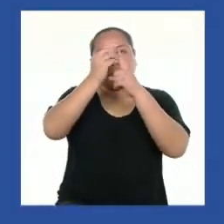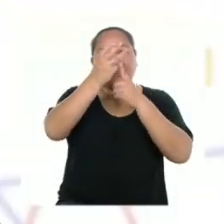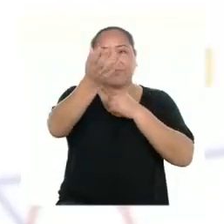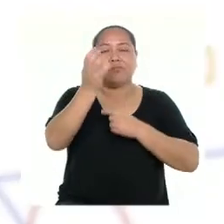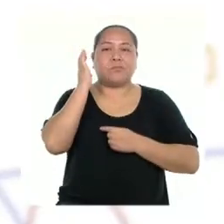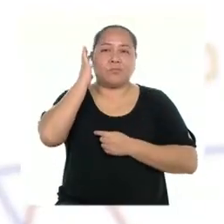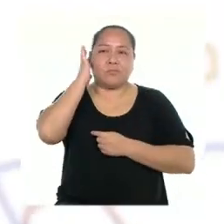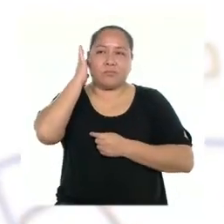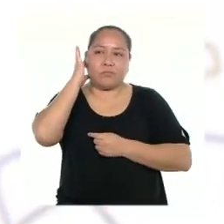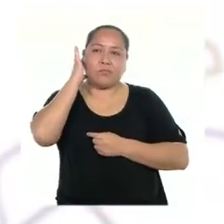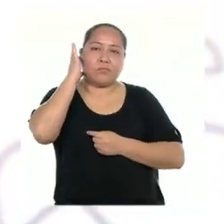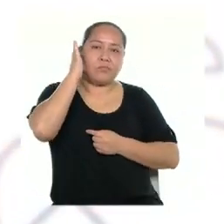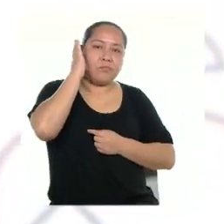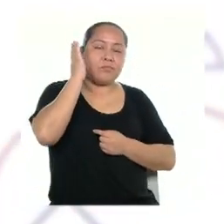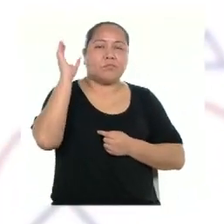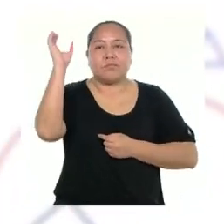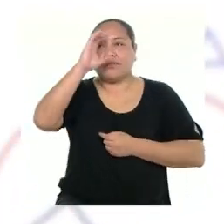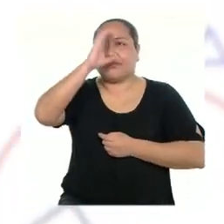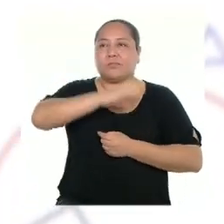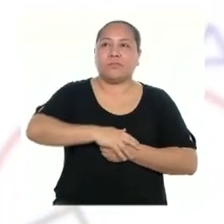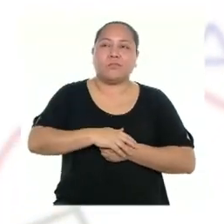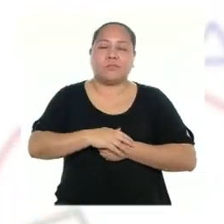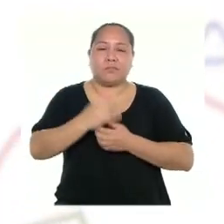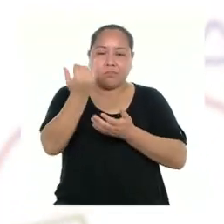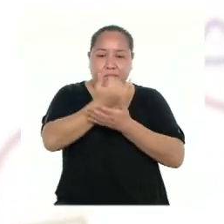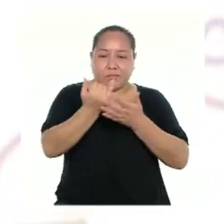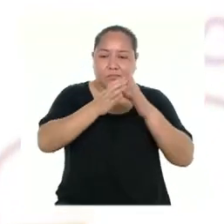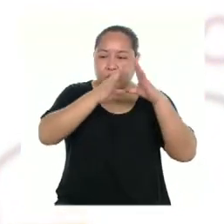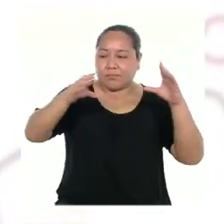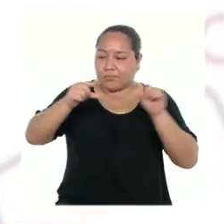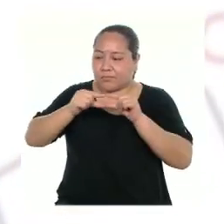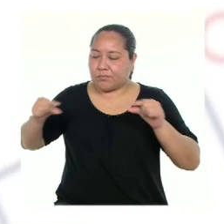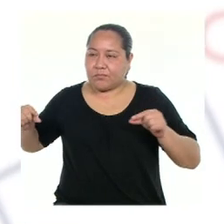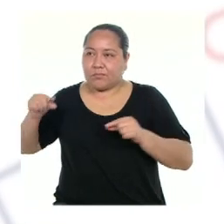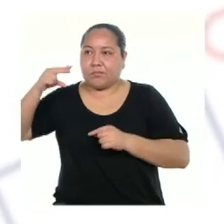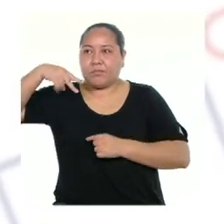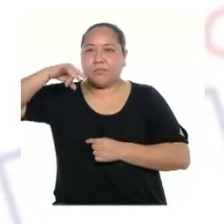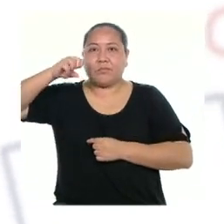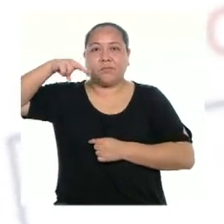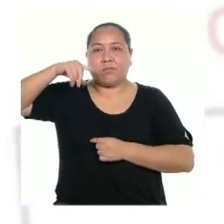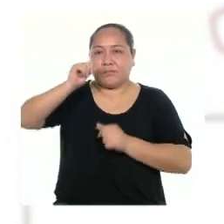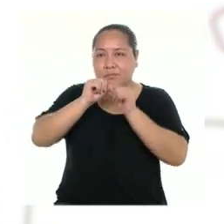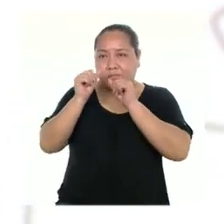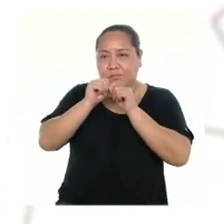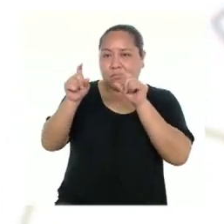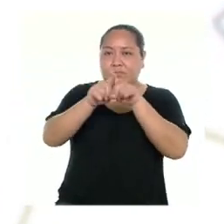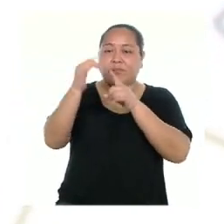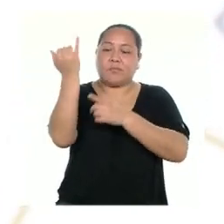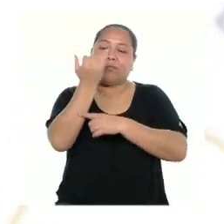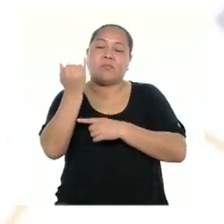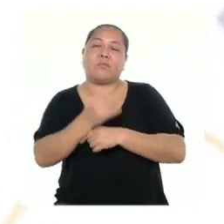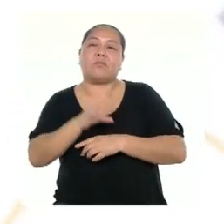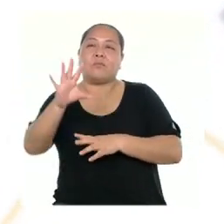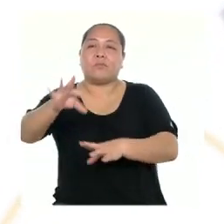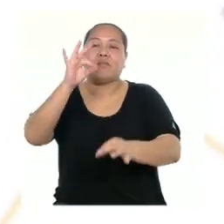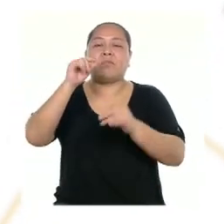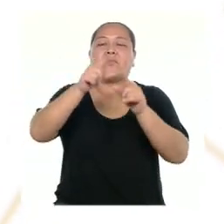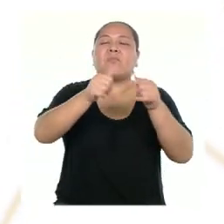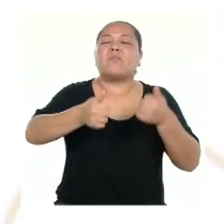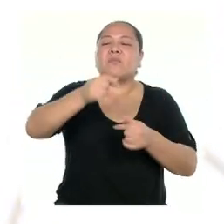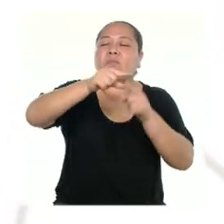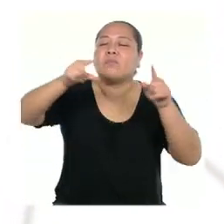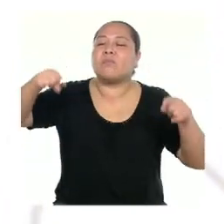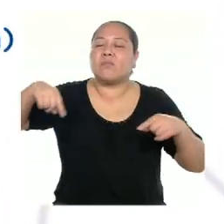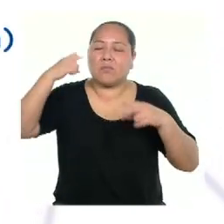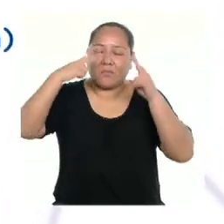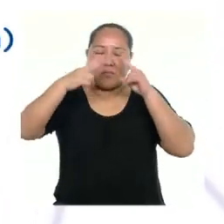ustedes. Busquemos un mapa con escala numérica y gráfica. Elijamos una zona por medir. Calculemos la medida de